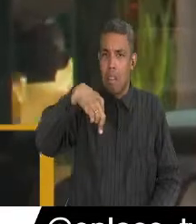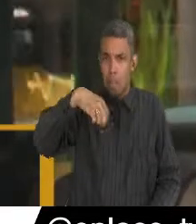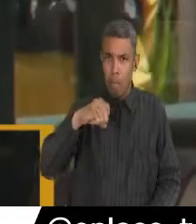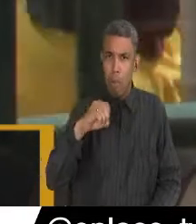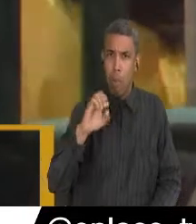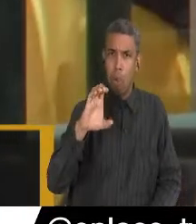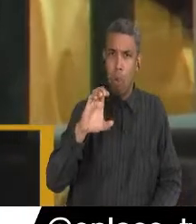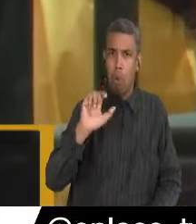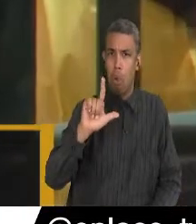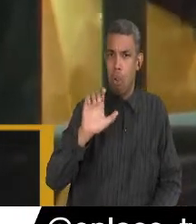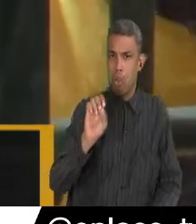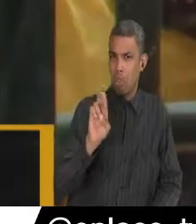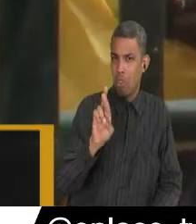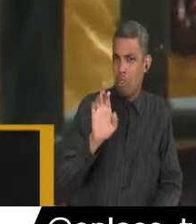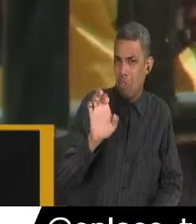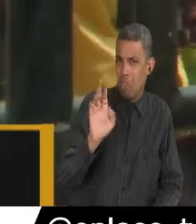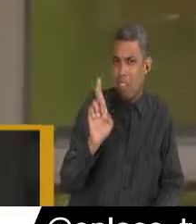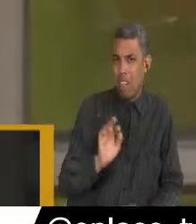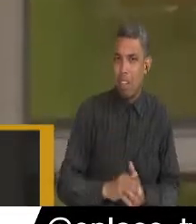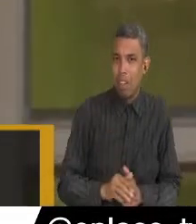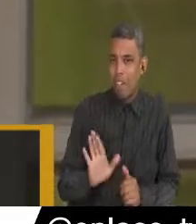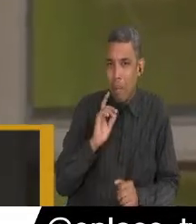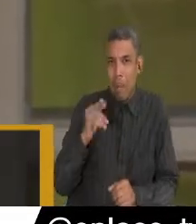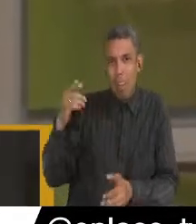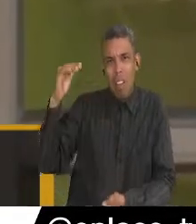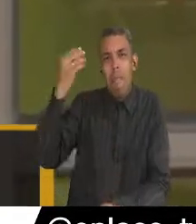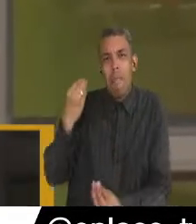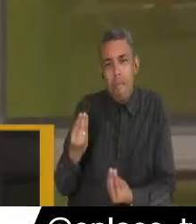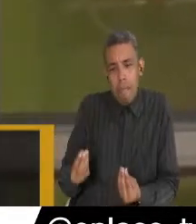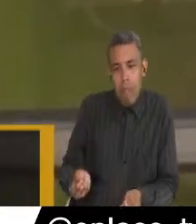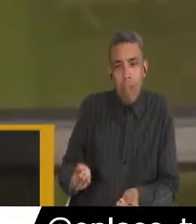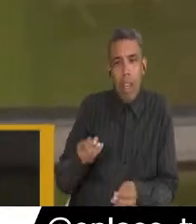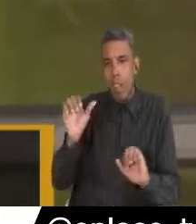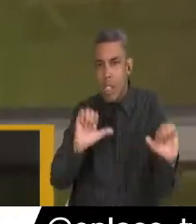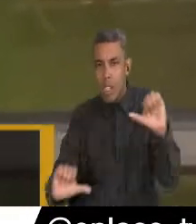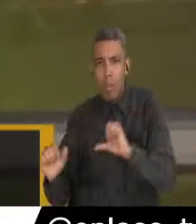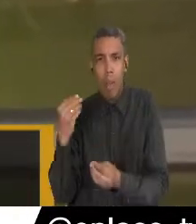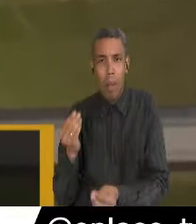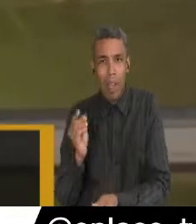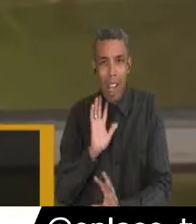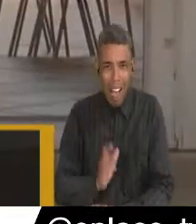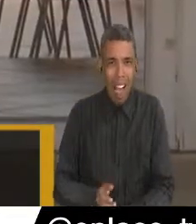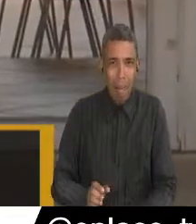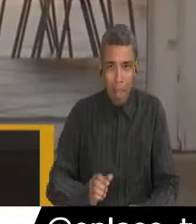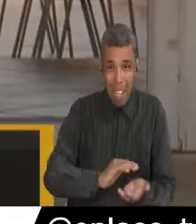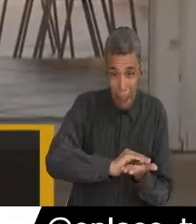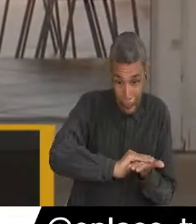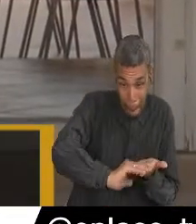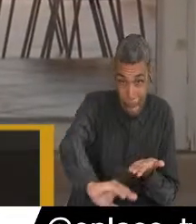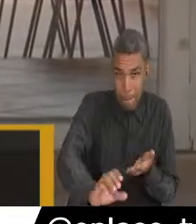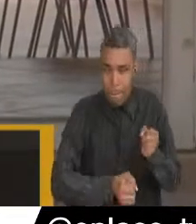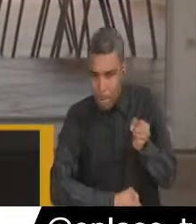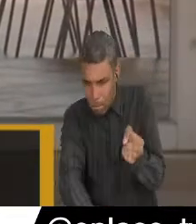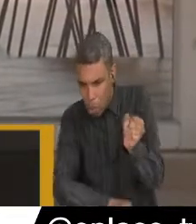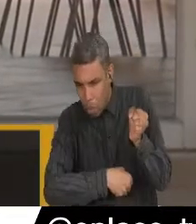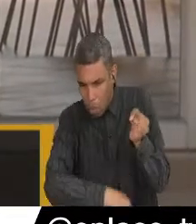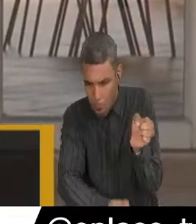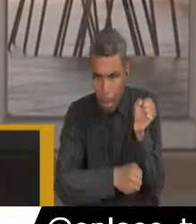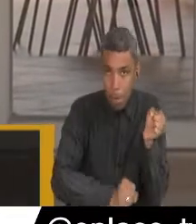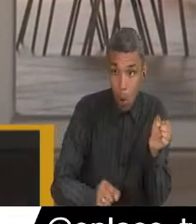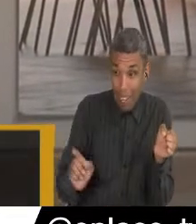que lo utilizan para hacer el aseo en este sitio. Nosotros, completamente con todas nuestras normas de salud,